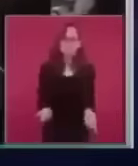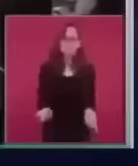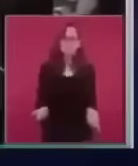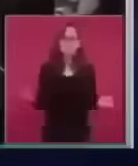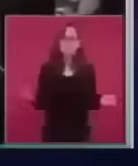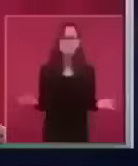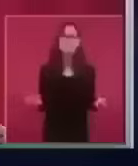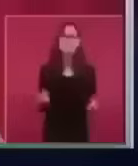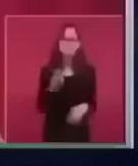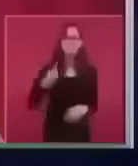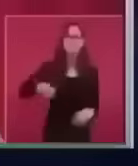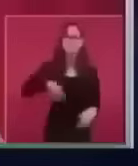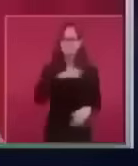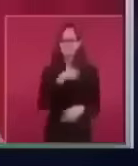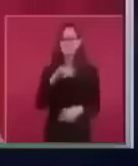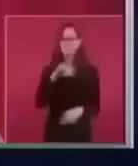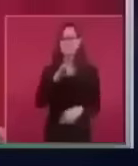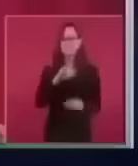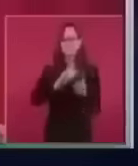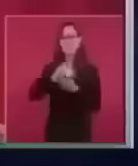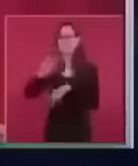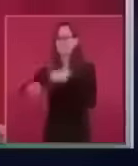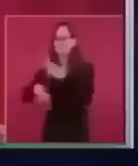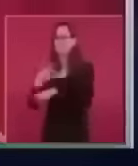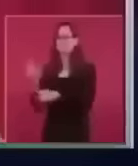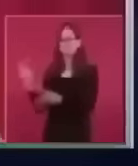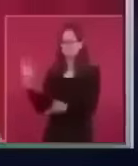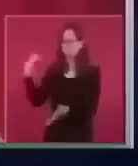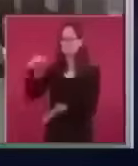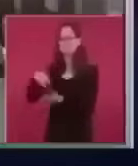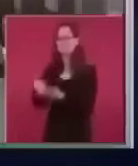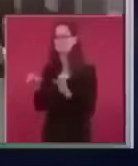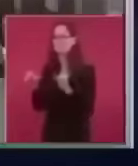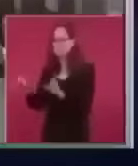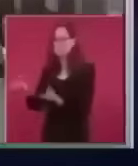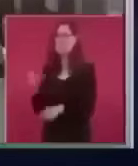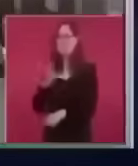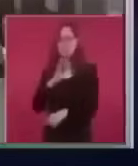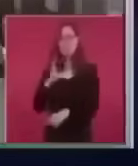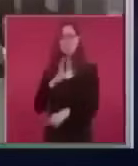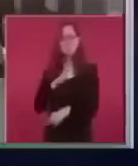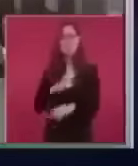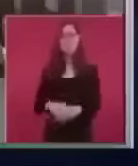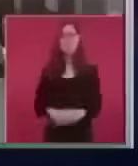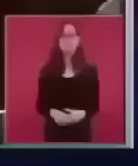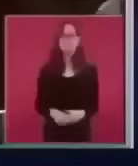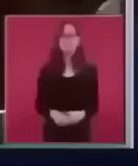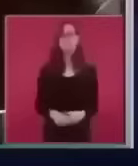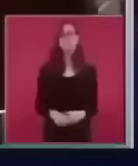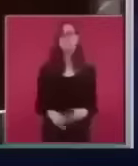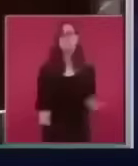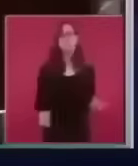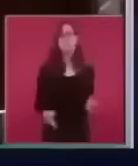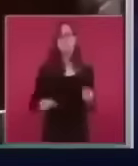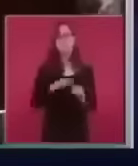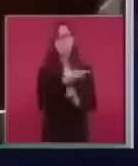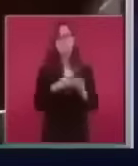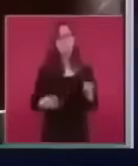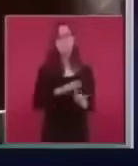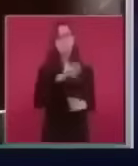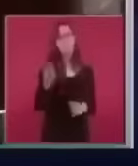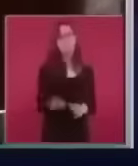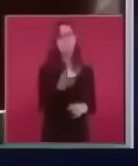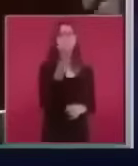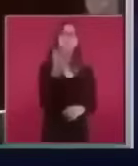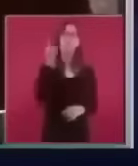Entonces, hemos estado ahí y estamos ahí. Por último, este tema, solo preguntarle si la gobernadora le ha solicitado